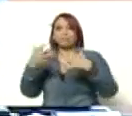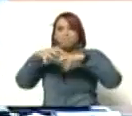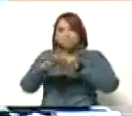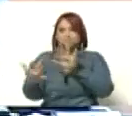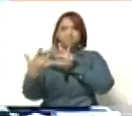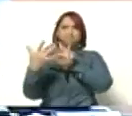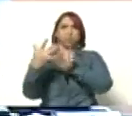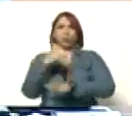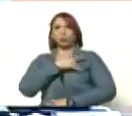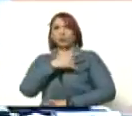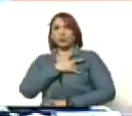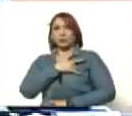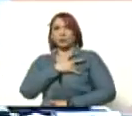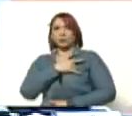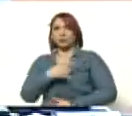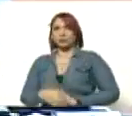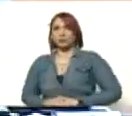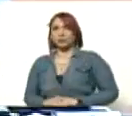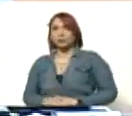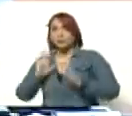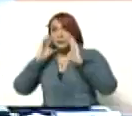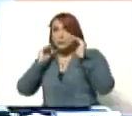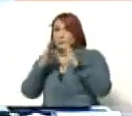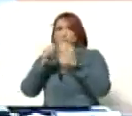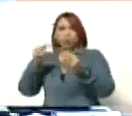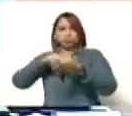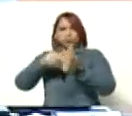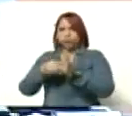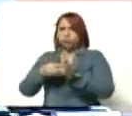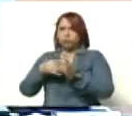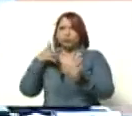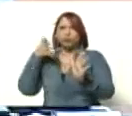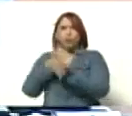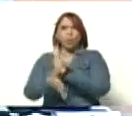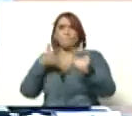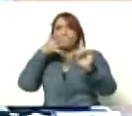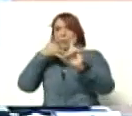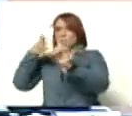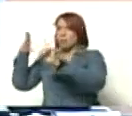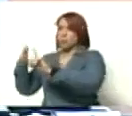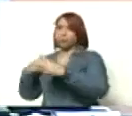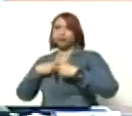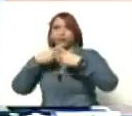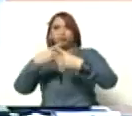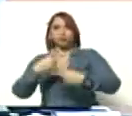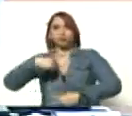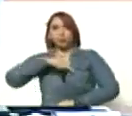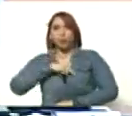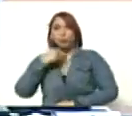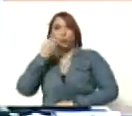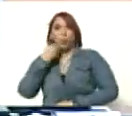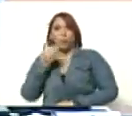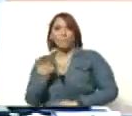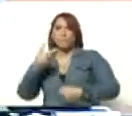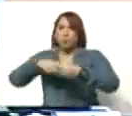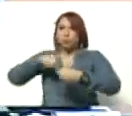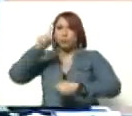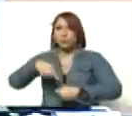y que en razón de atender todo lo que tiene que ver con la orientación vocacional para nuestros jóvenes, se ha incorporado